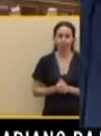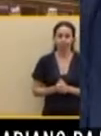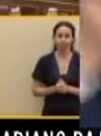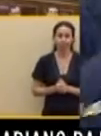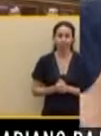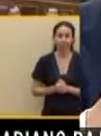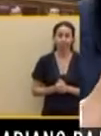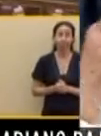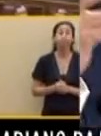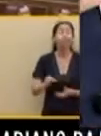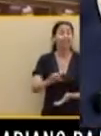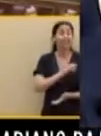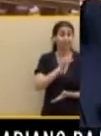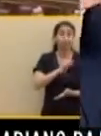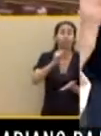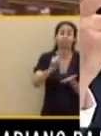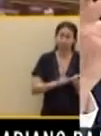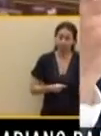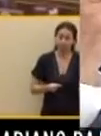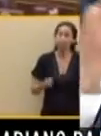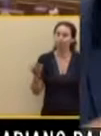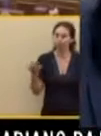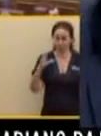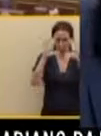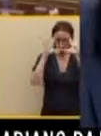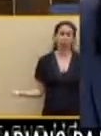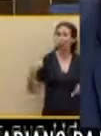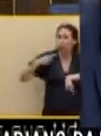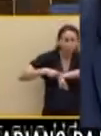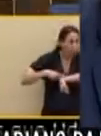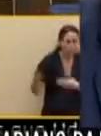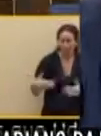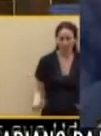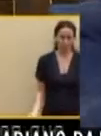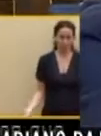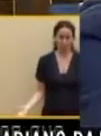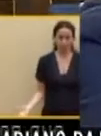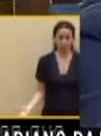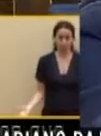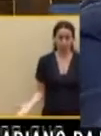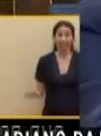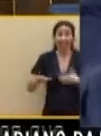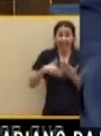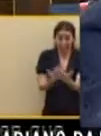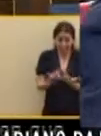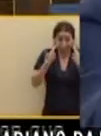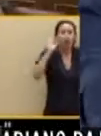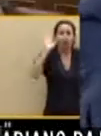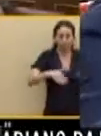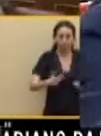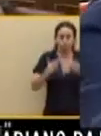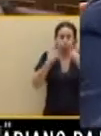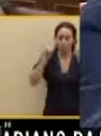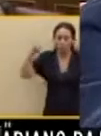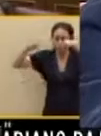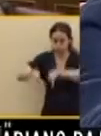con todos los demás que decir que insiste a que la batalla es una batalla dentro de la izquierda y esta moción de censura responde a esa